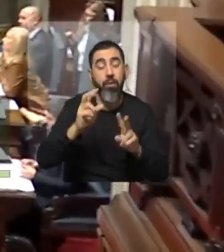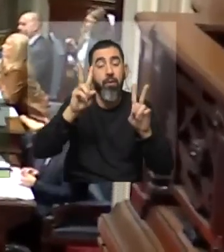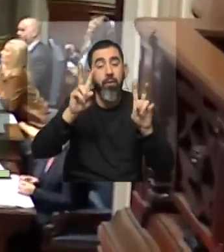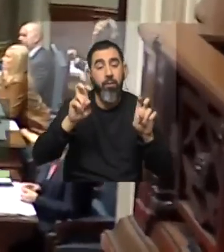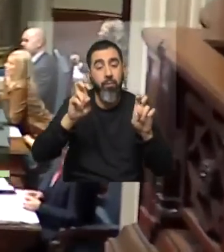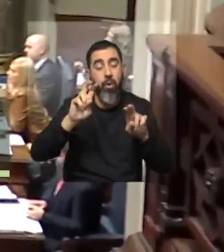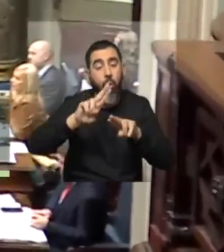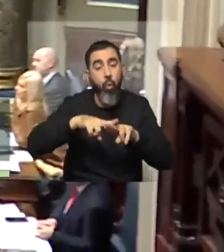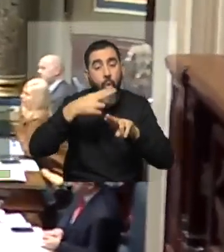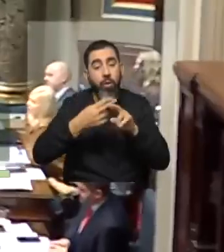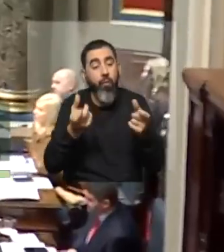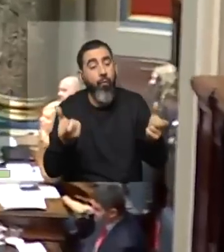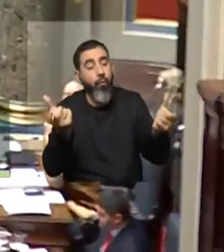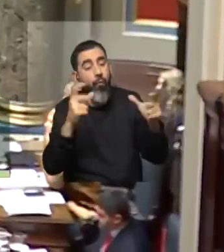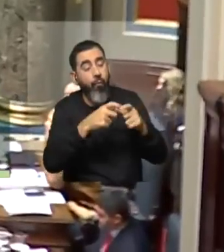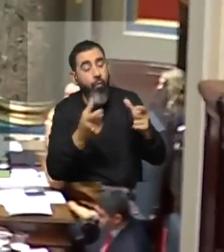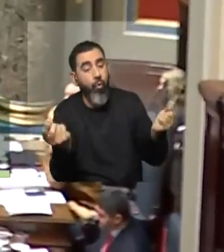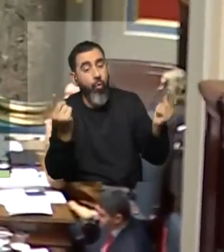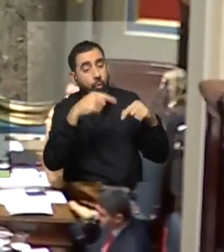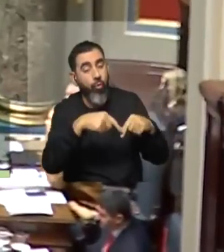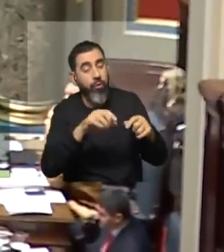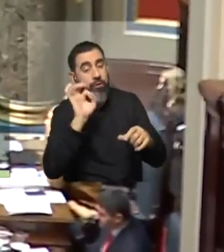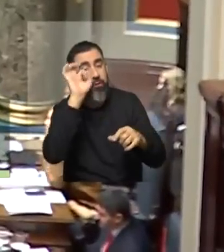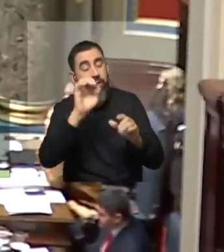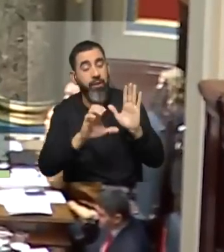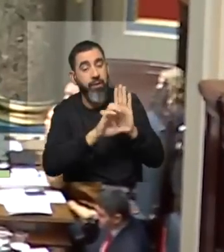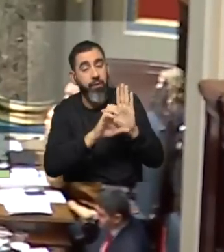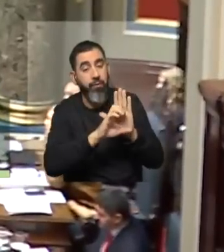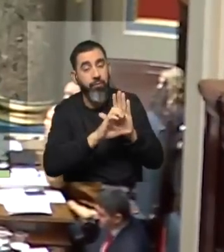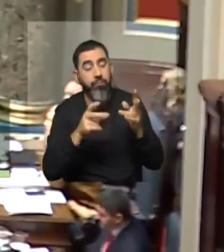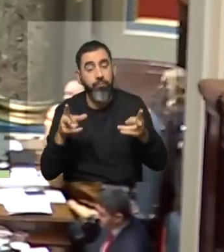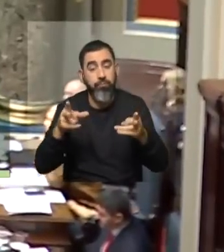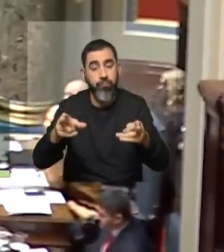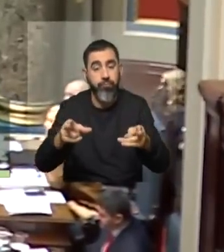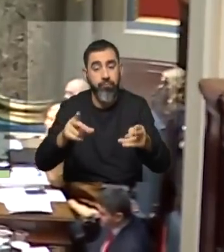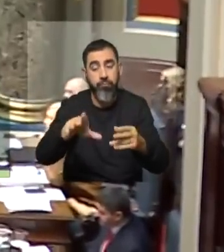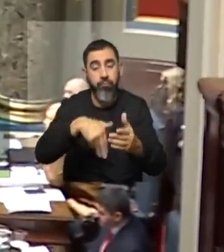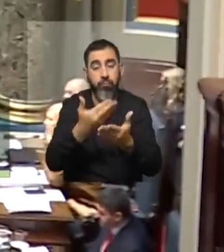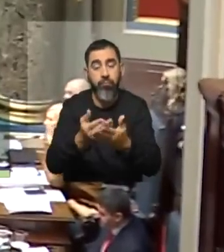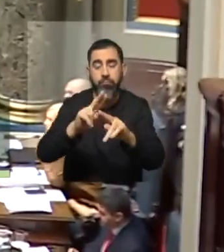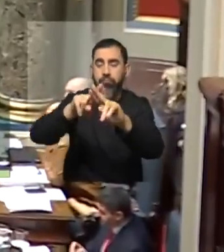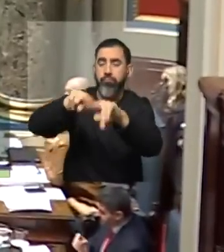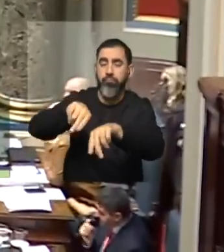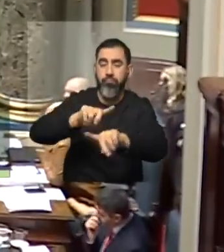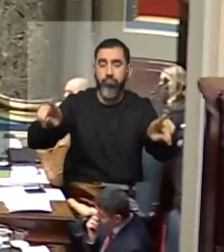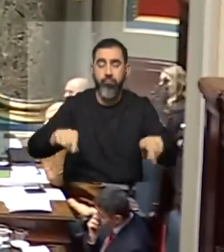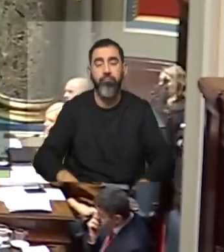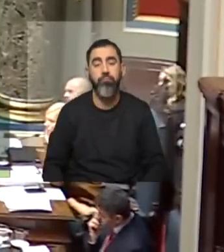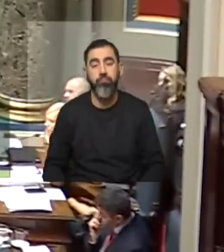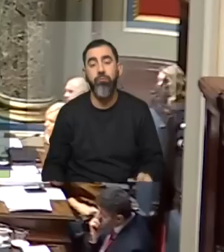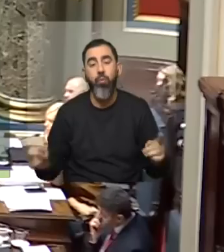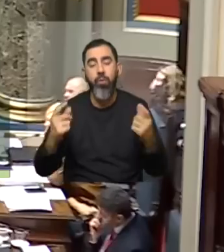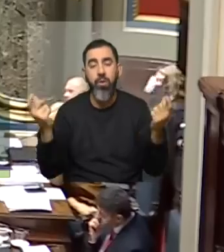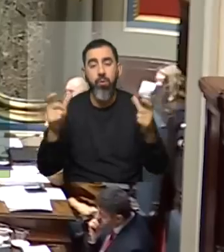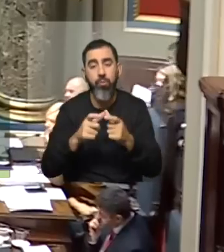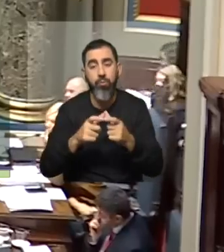volviera a Comisión de Constitución y Códigos del Senado. Tras un cuarto intermedio, esa moción fue rechazada y se retomó la sesión